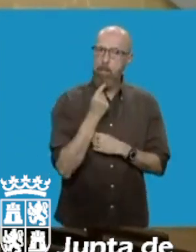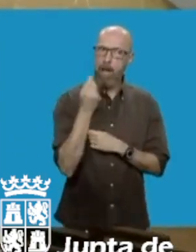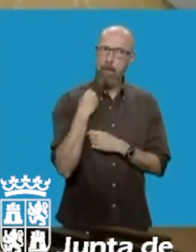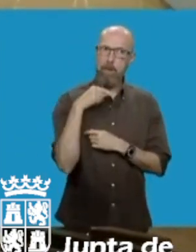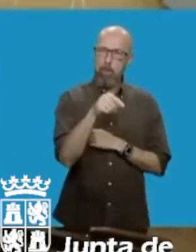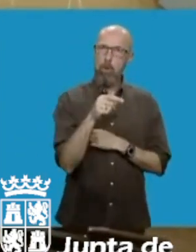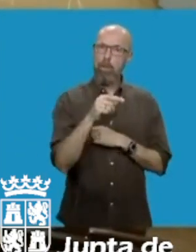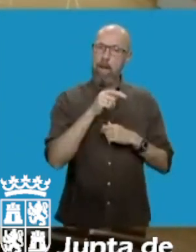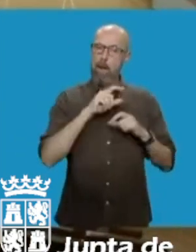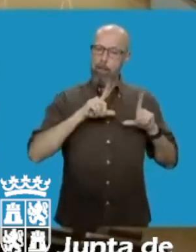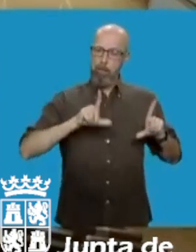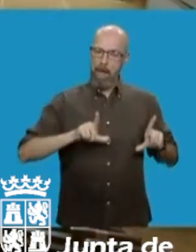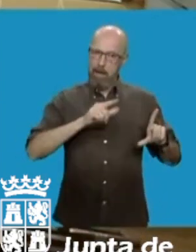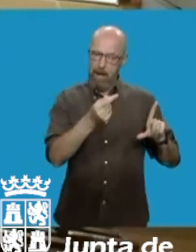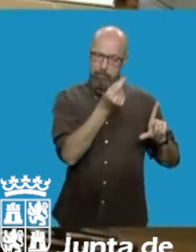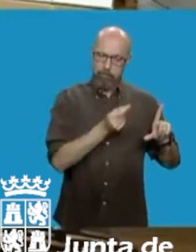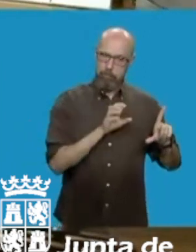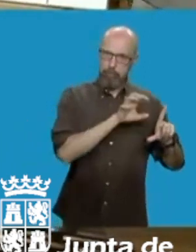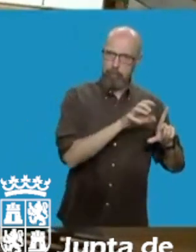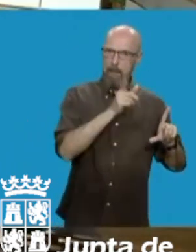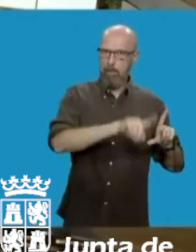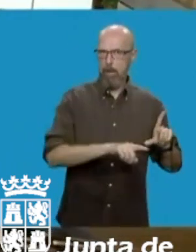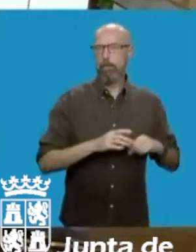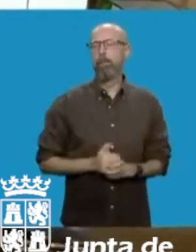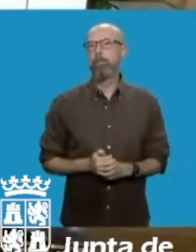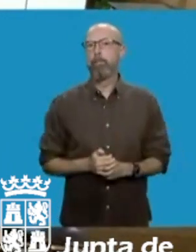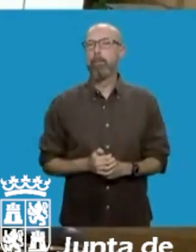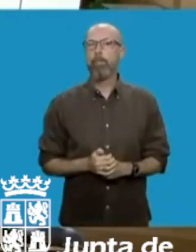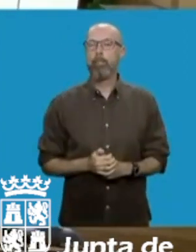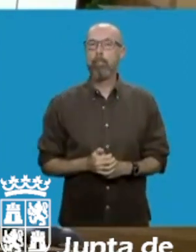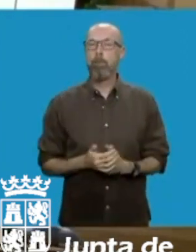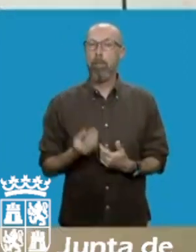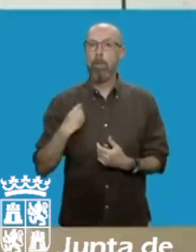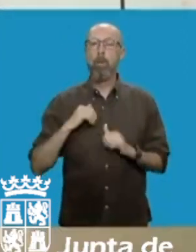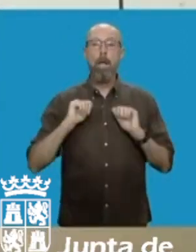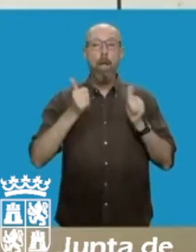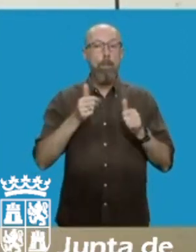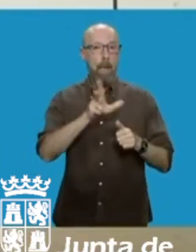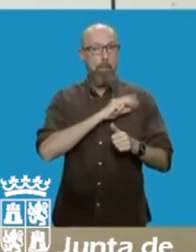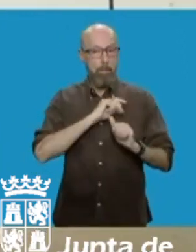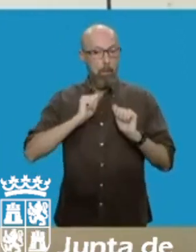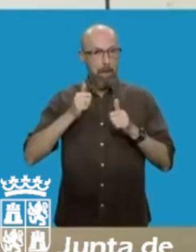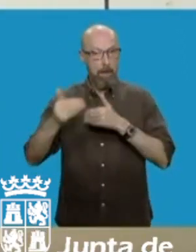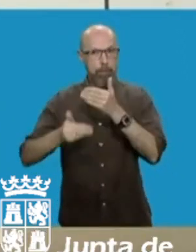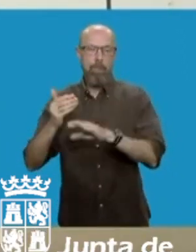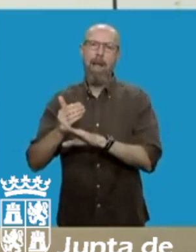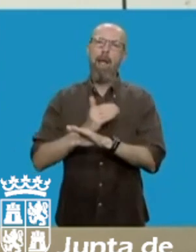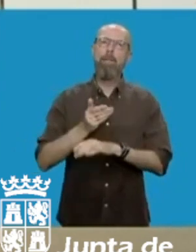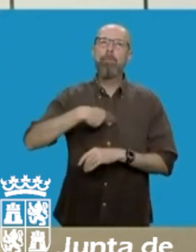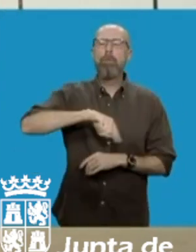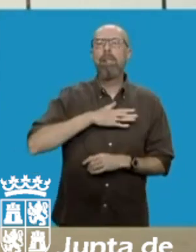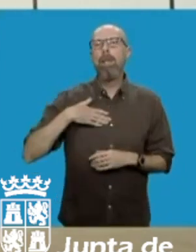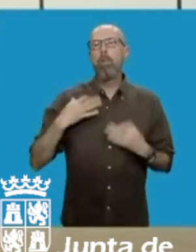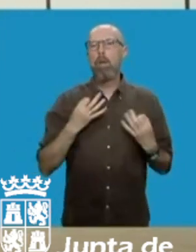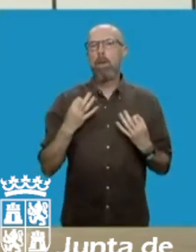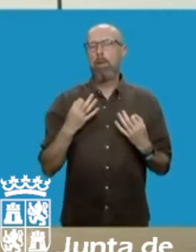de las menciones especiales. Y antes de comenzar con los premiados, con la gala de premiados, por supuesto queremos